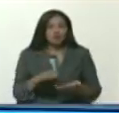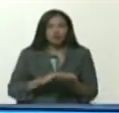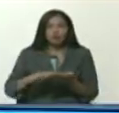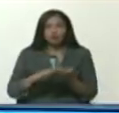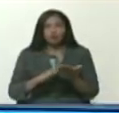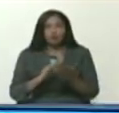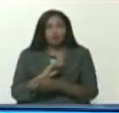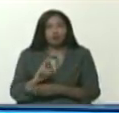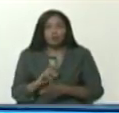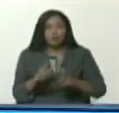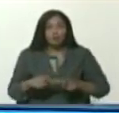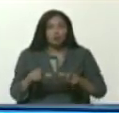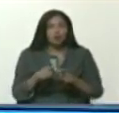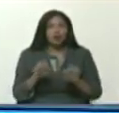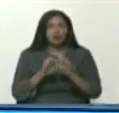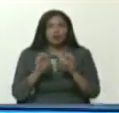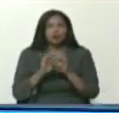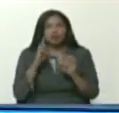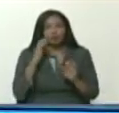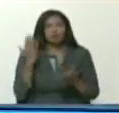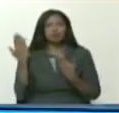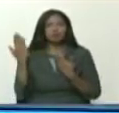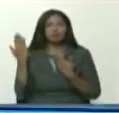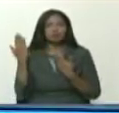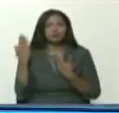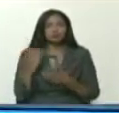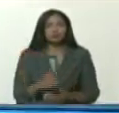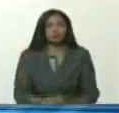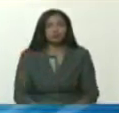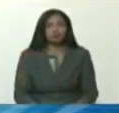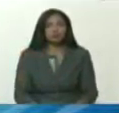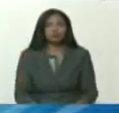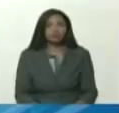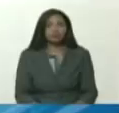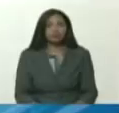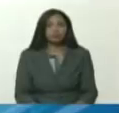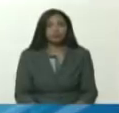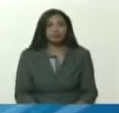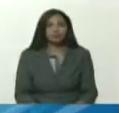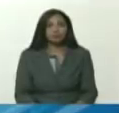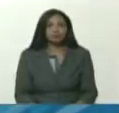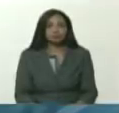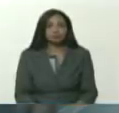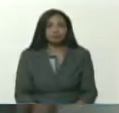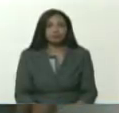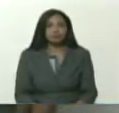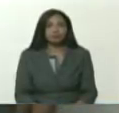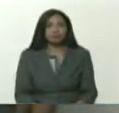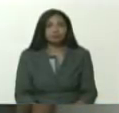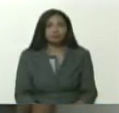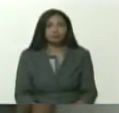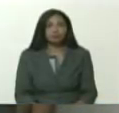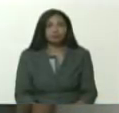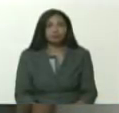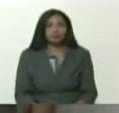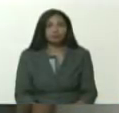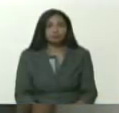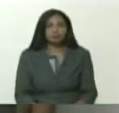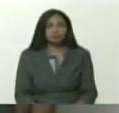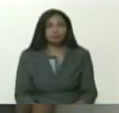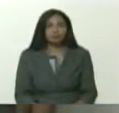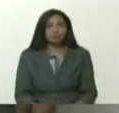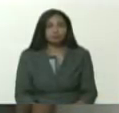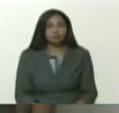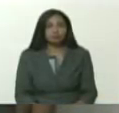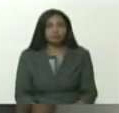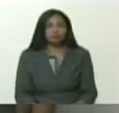recuperación de las instalaciones educativas. Adelante. Saludo pueblo de Venezuela, saludo presidente Nicolás Maduro. Nos